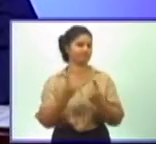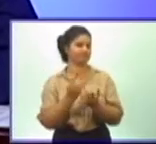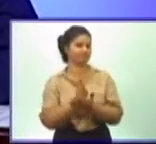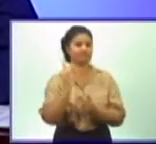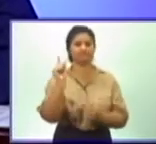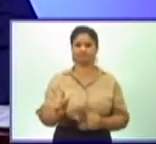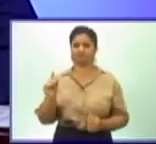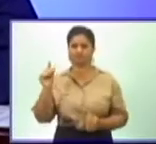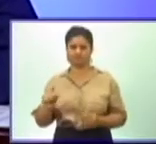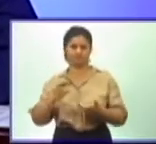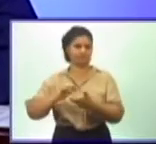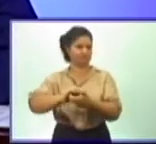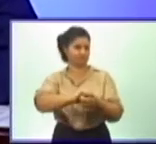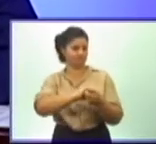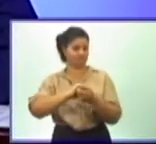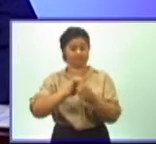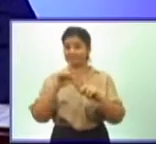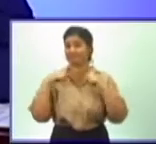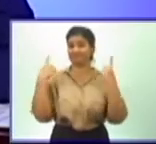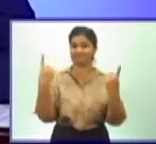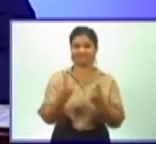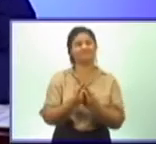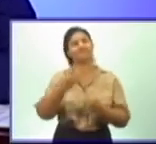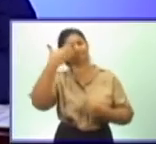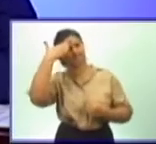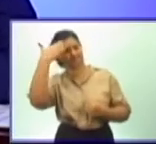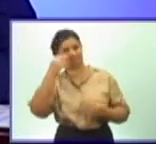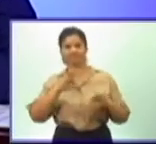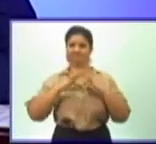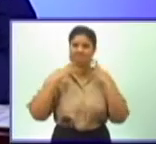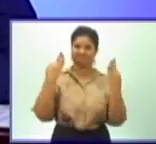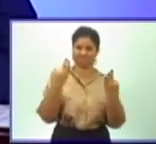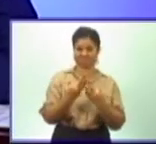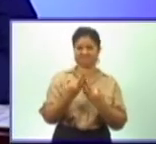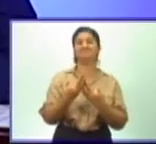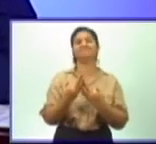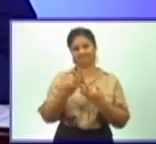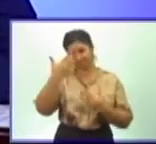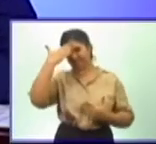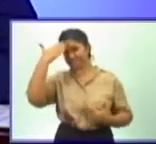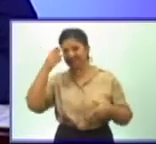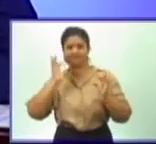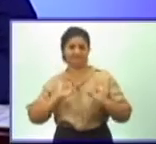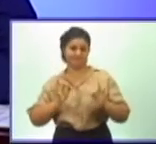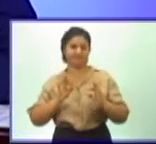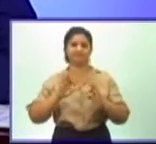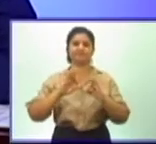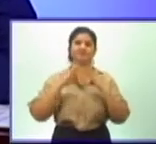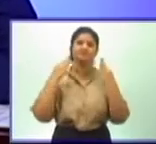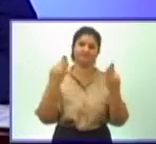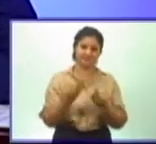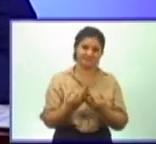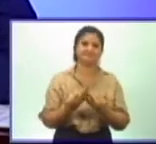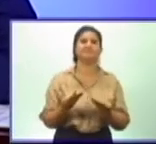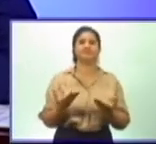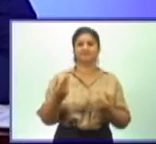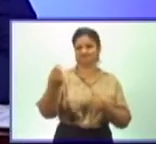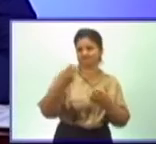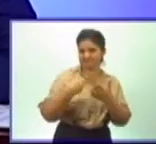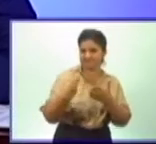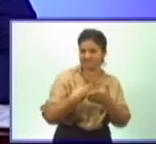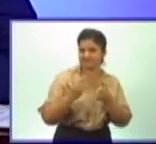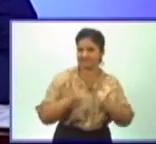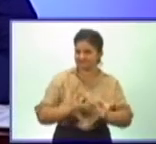estudiantes, colegas y sobre todo los familiares que se comunican conmigo a diario por vía telefónica, acá mismo al